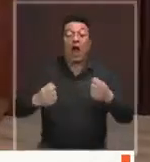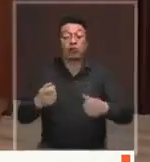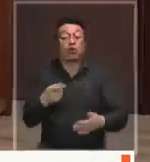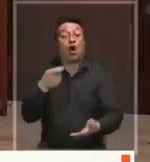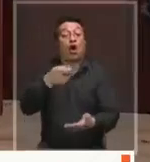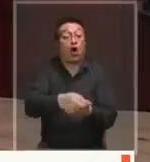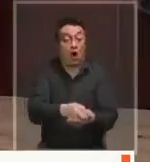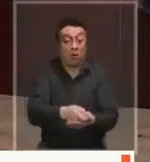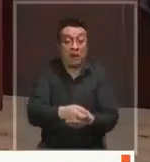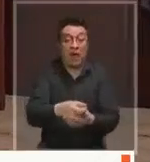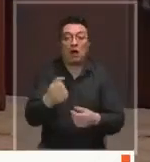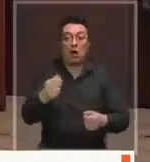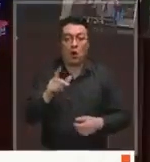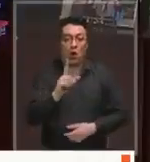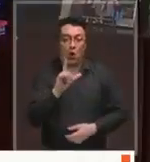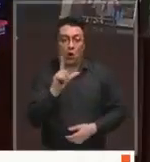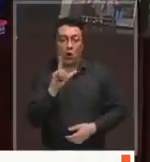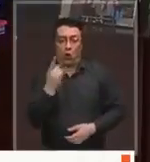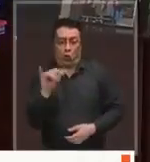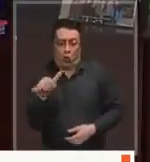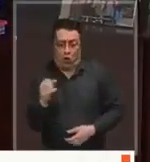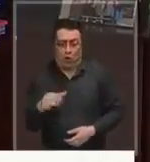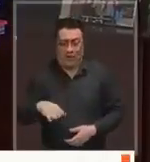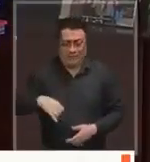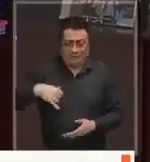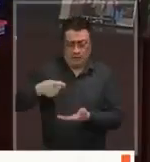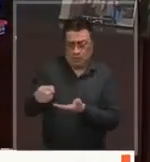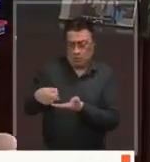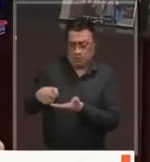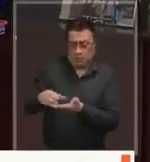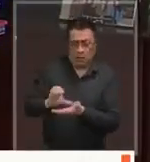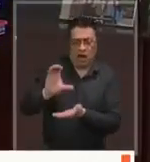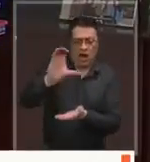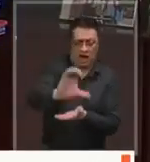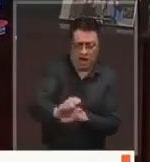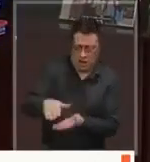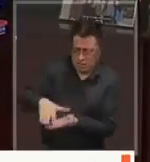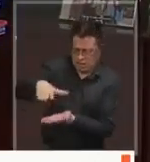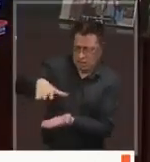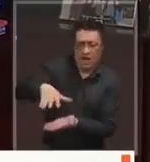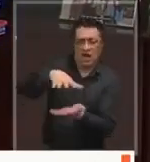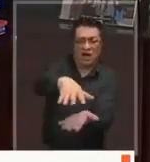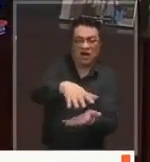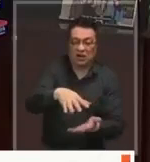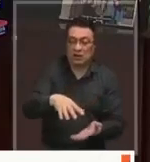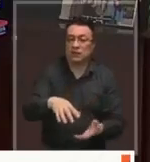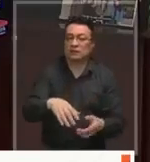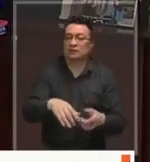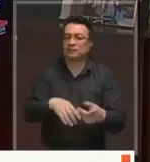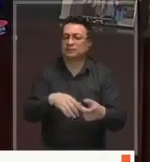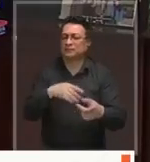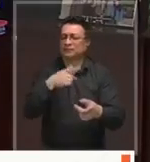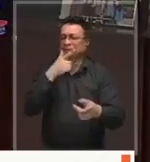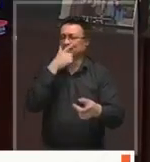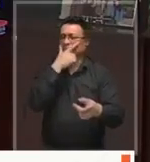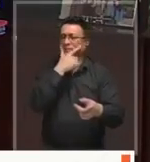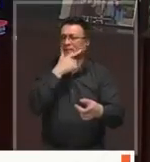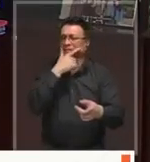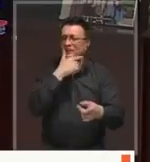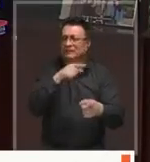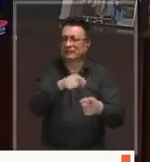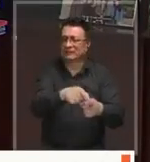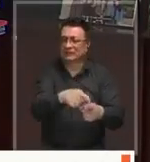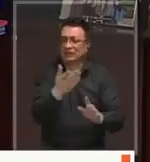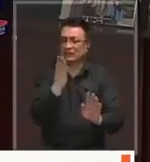comprar cosas de lujo con billete, ¿no es cierto? Es altamente probable que ese dinero venga